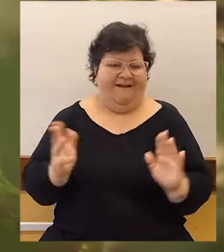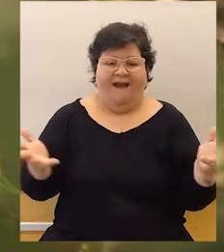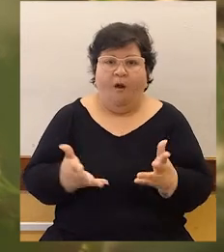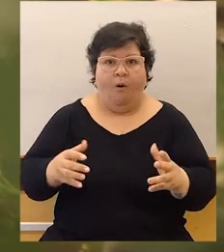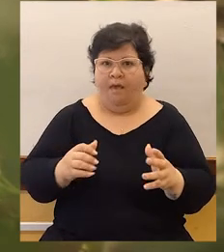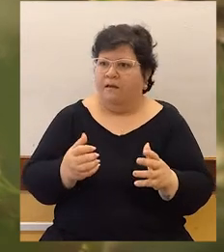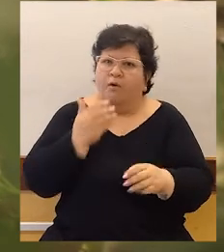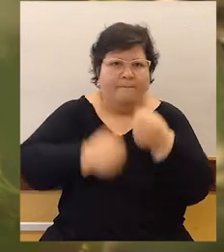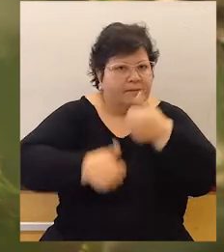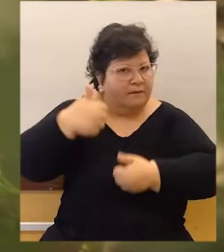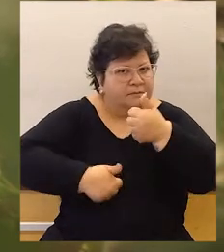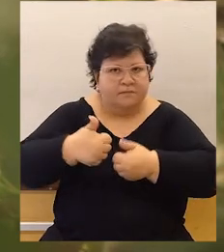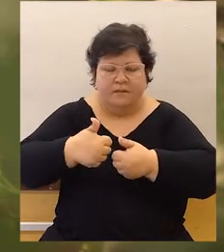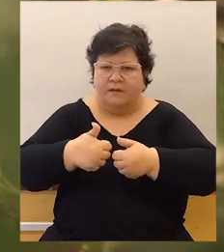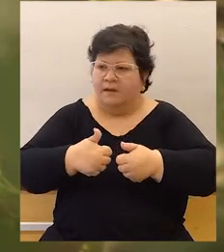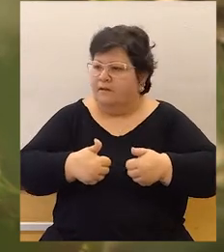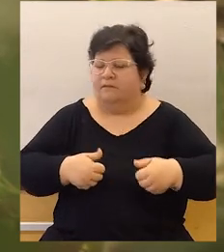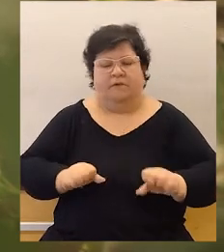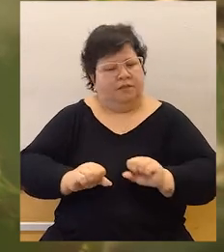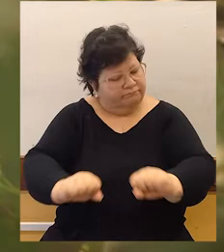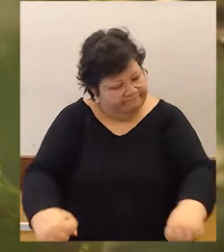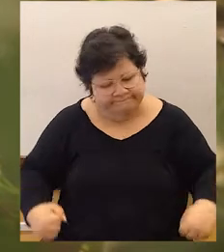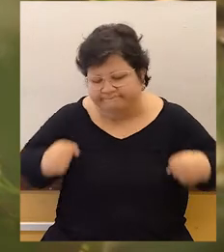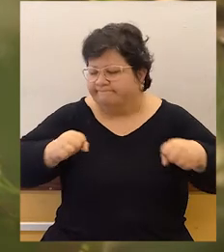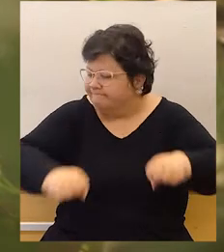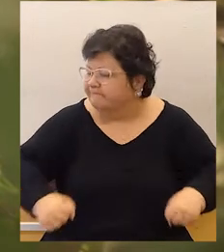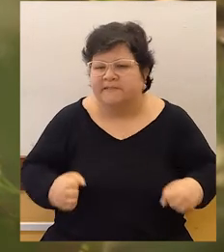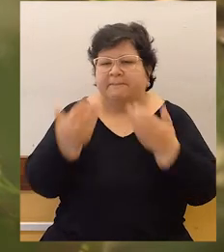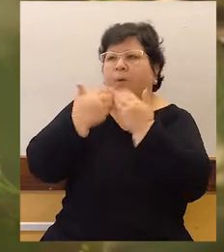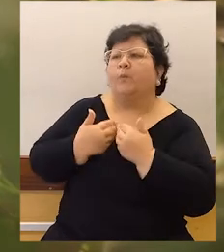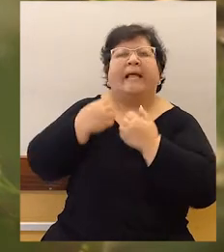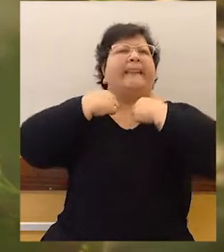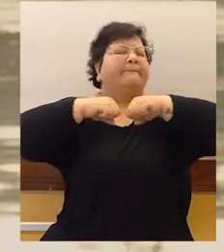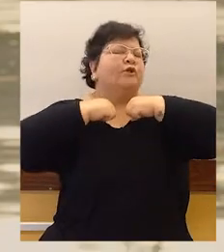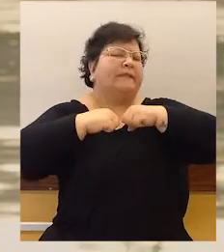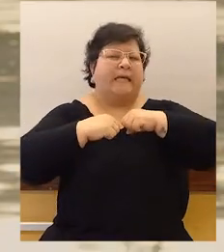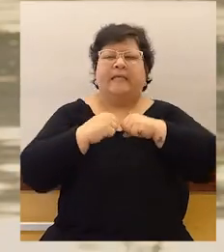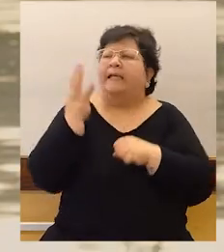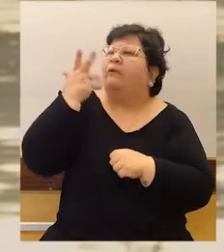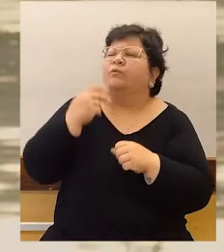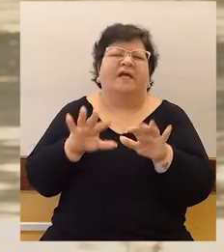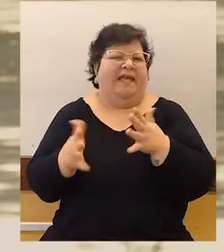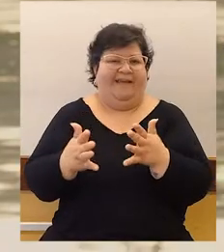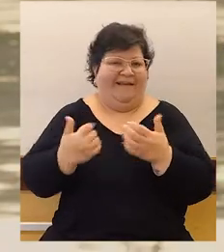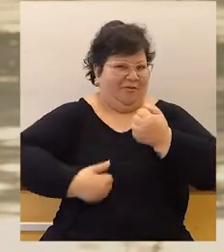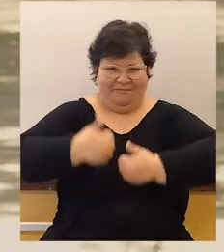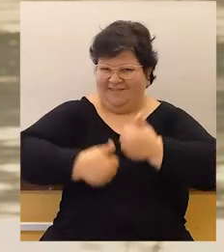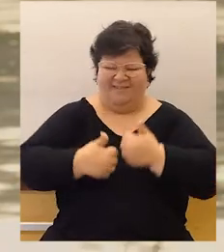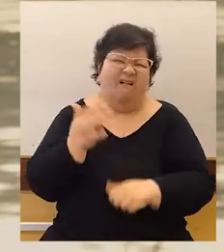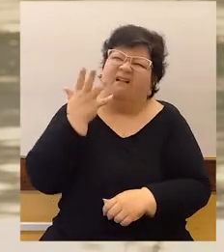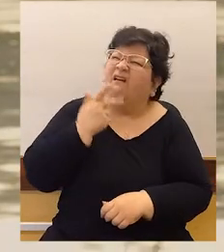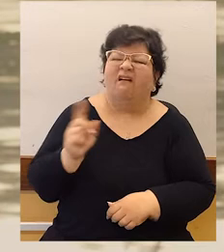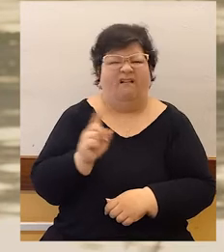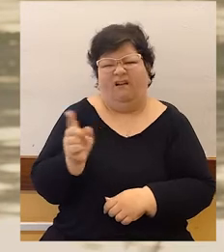de demostrar y en realidad de disfrutar porque creo que si le hacen una pregunta a un deportista de qué parte es la que más le gusta, creo que es la hora de competencia. A nadie le gusta